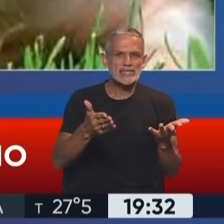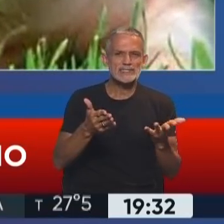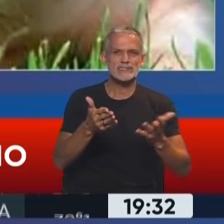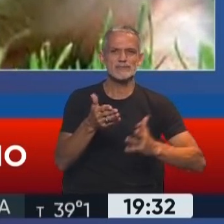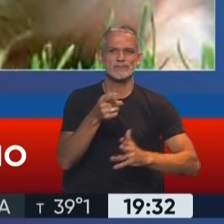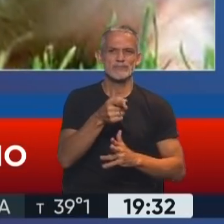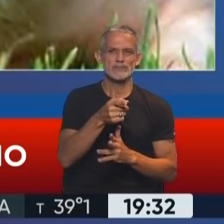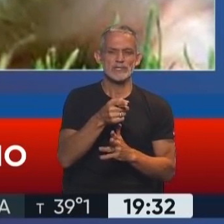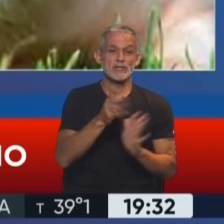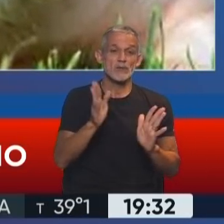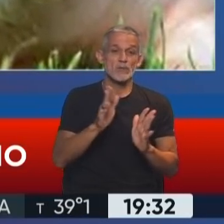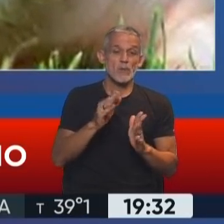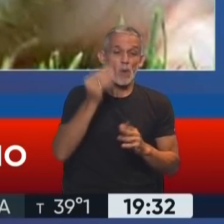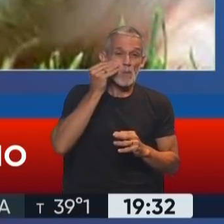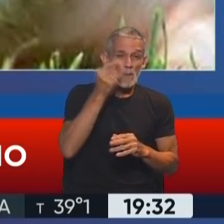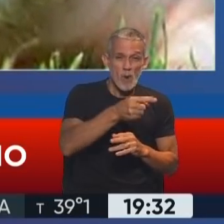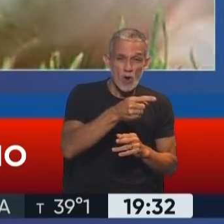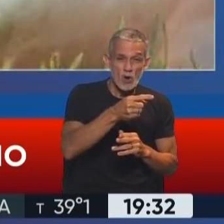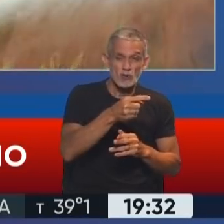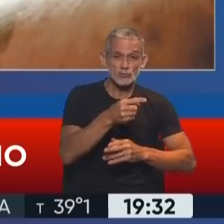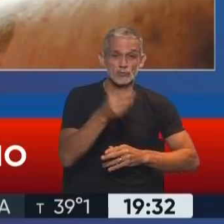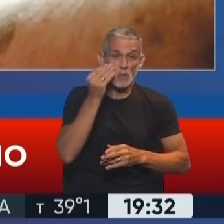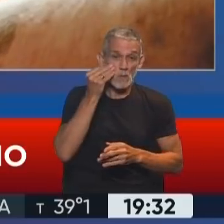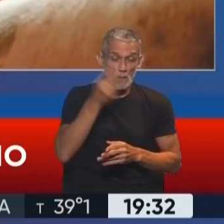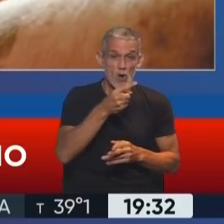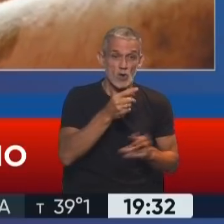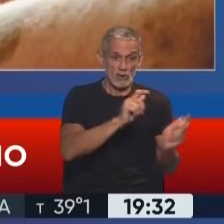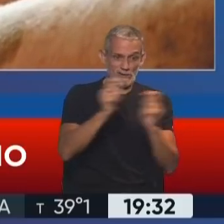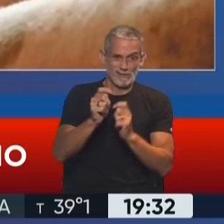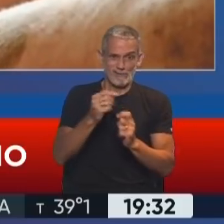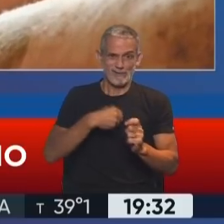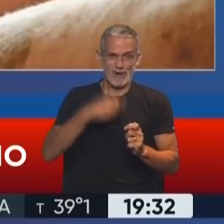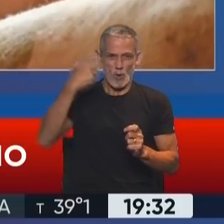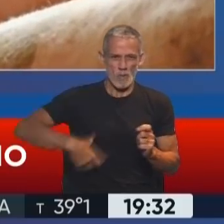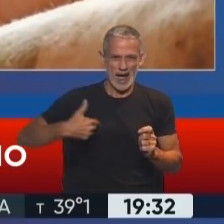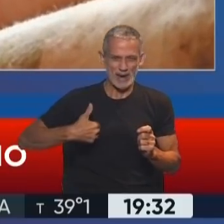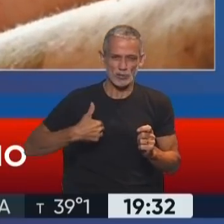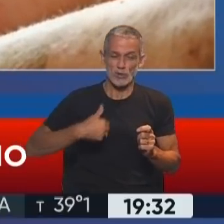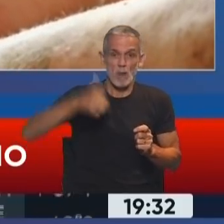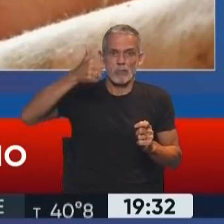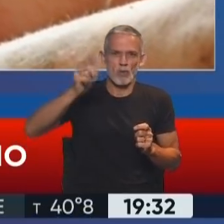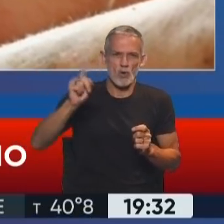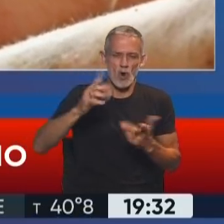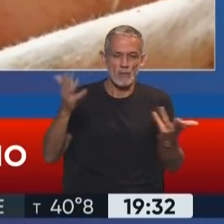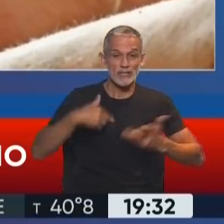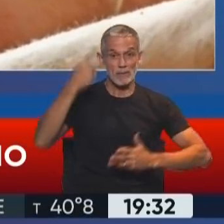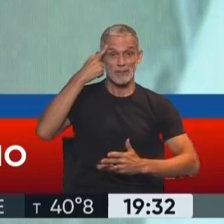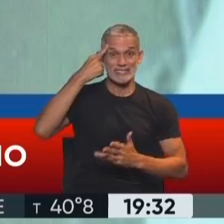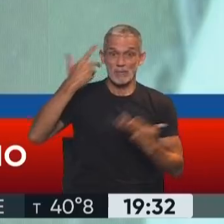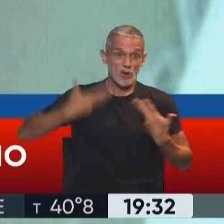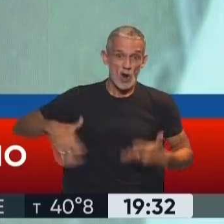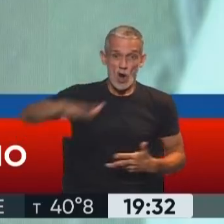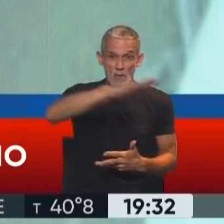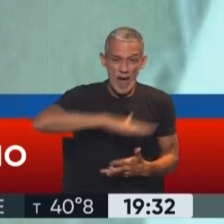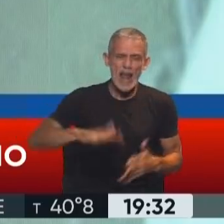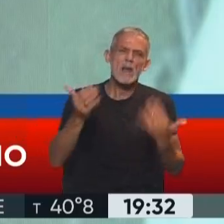de primates, monos, digamos, a humanos. Y ahora, doctor, no tuvieron éxito. Desde el pensamiento común se puede decir,